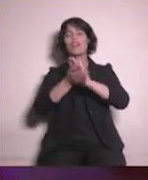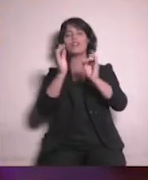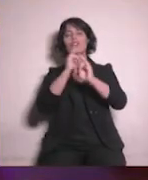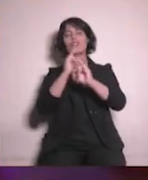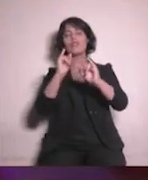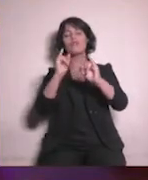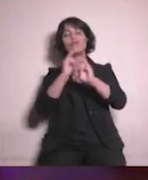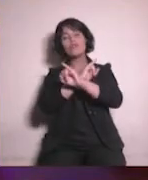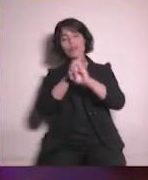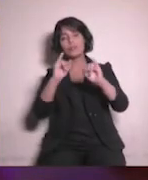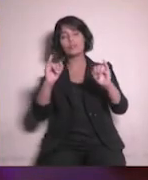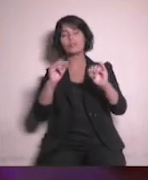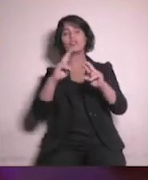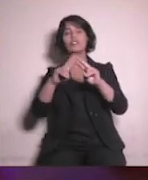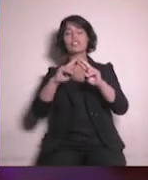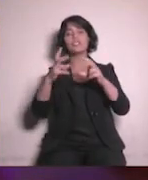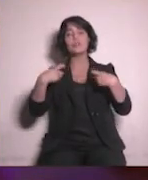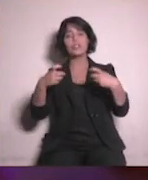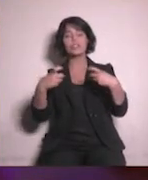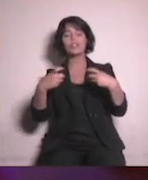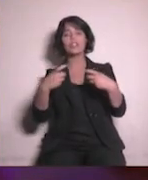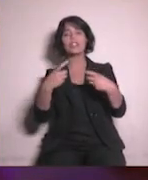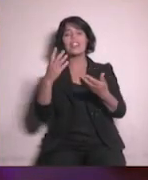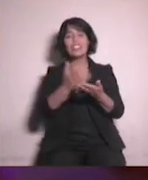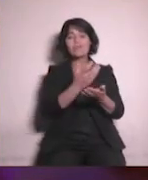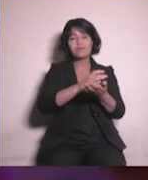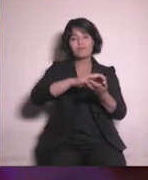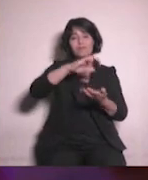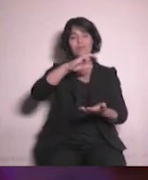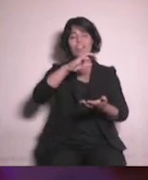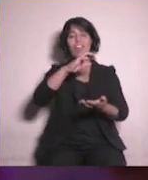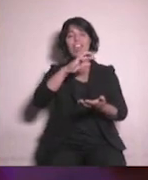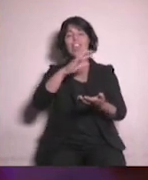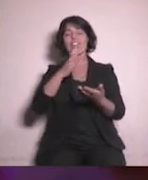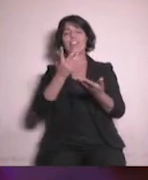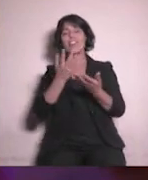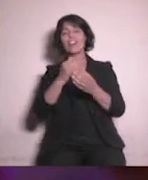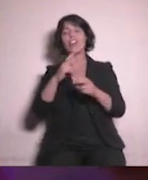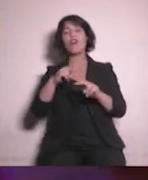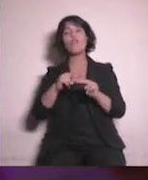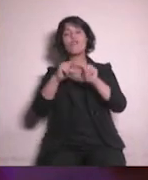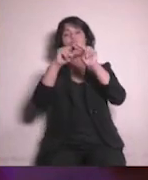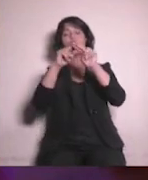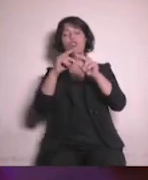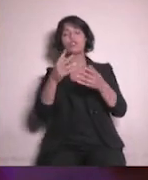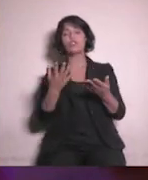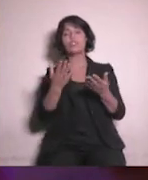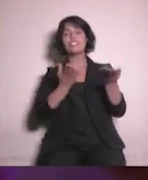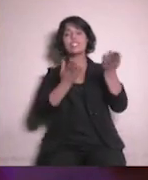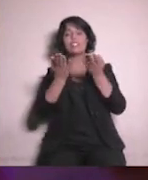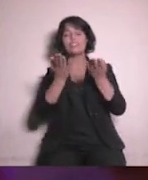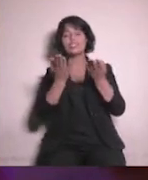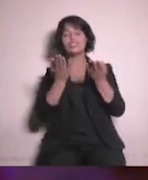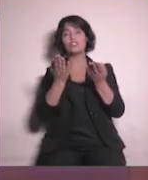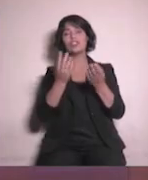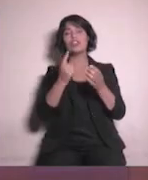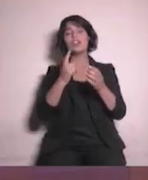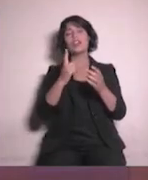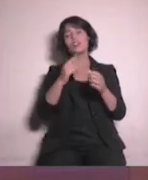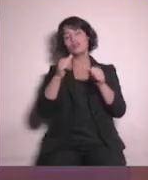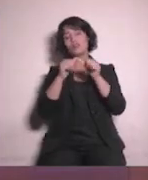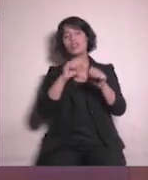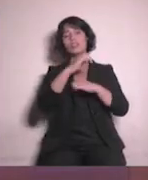las gestiones que realizamos en materia de recaudación, estrategia de inversiones de los fondos y servicios prestados durante el año